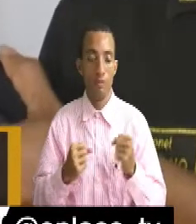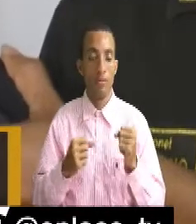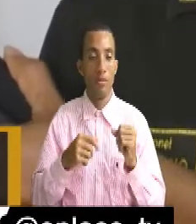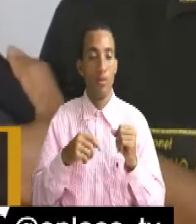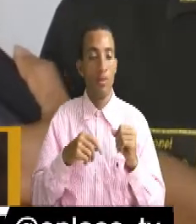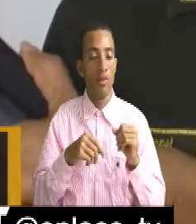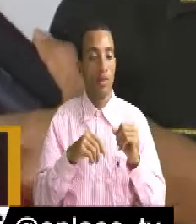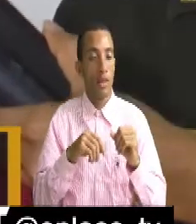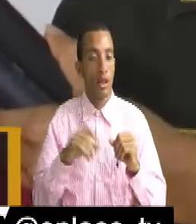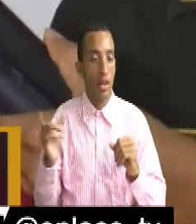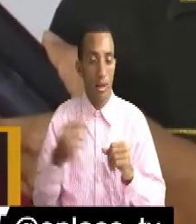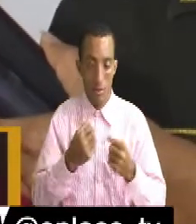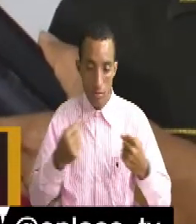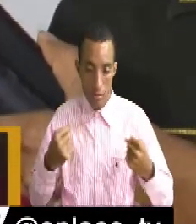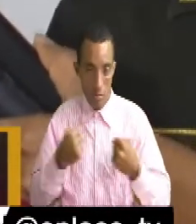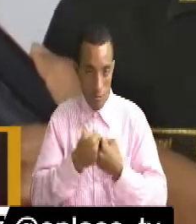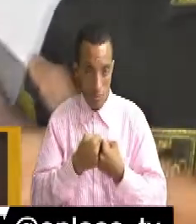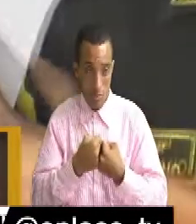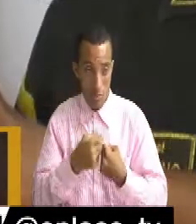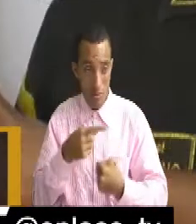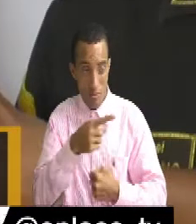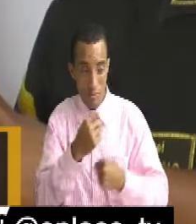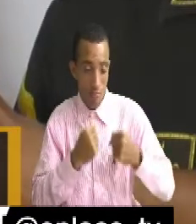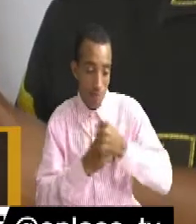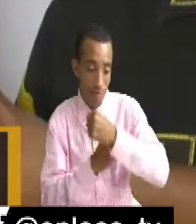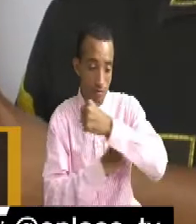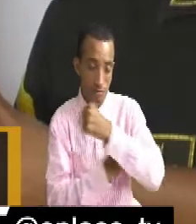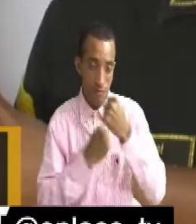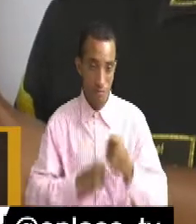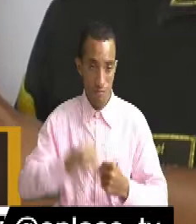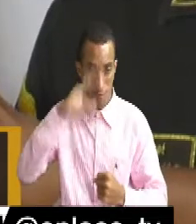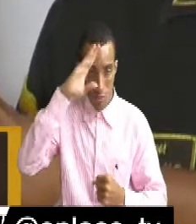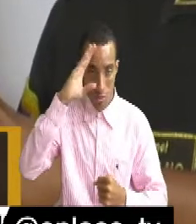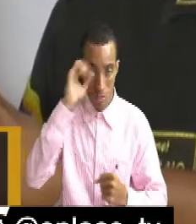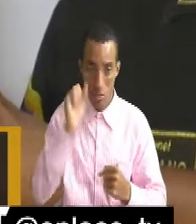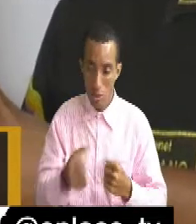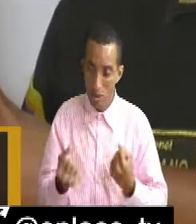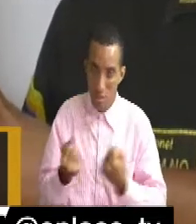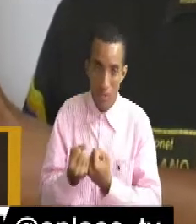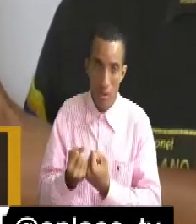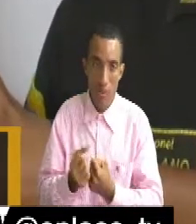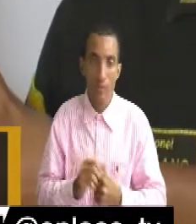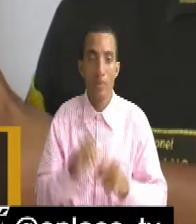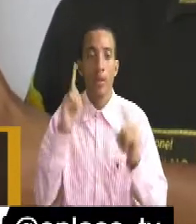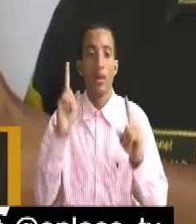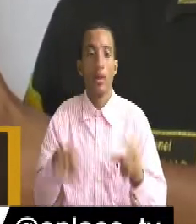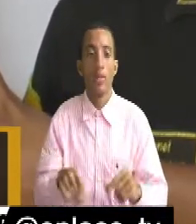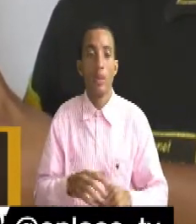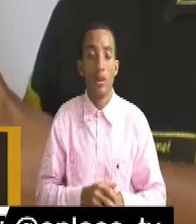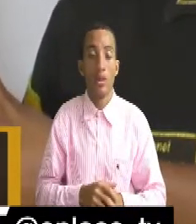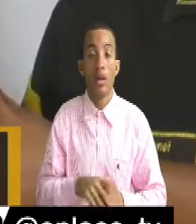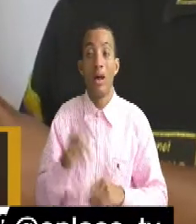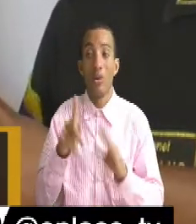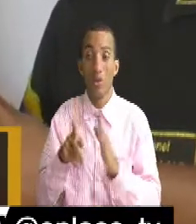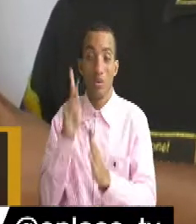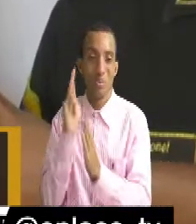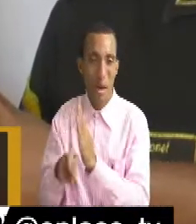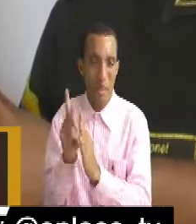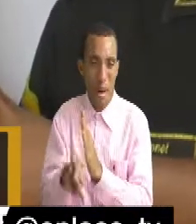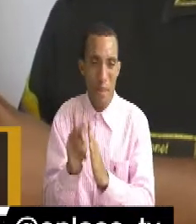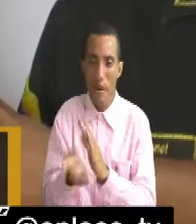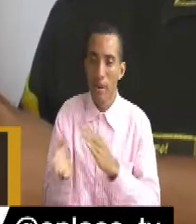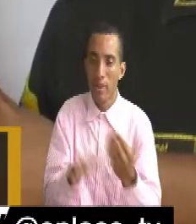son nuestra mano derecha en todo el tema de seguridad en el municipio. Mejorar la situación de capturas por situaciones de homicidio, por robo